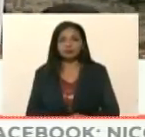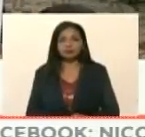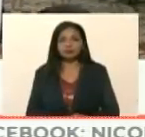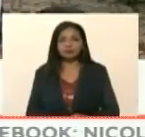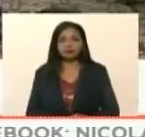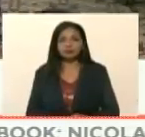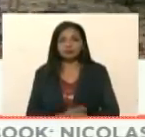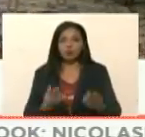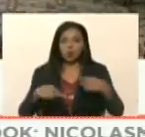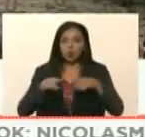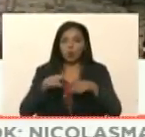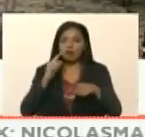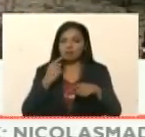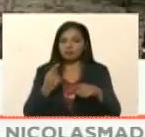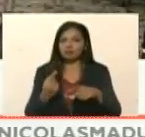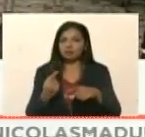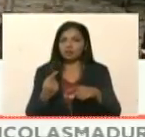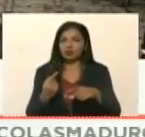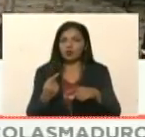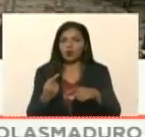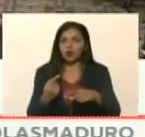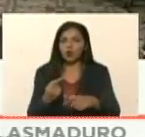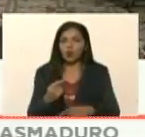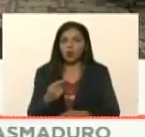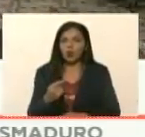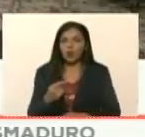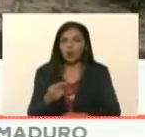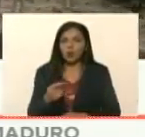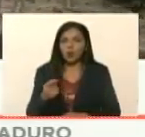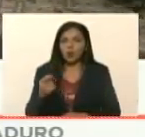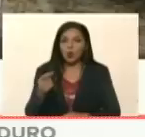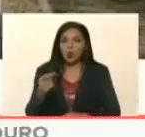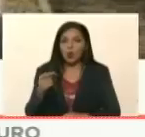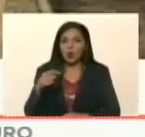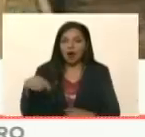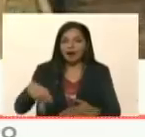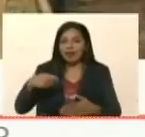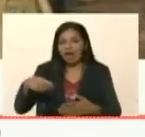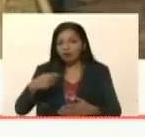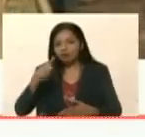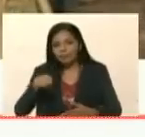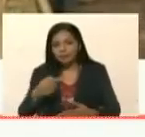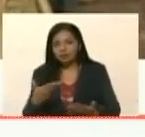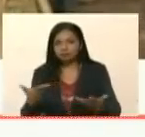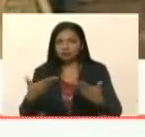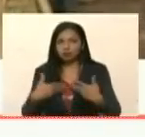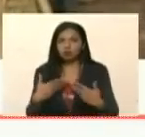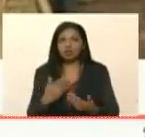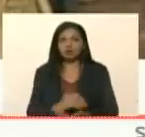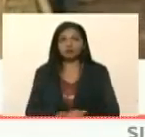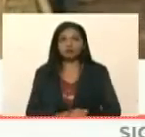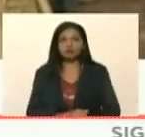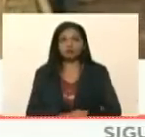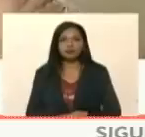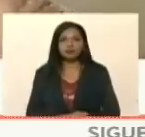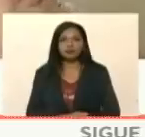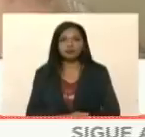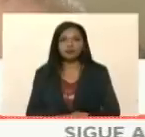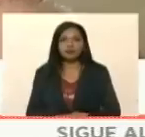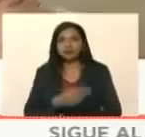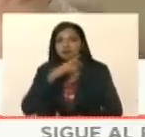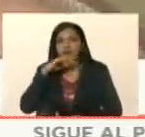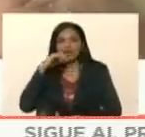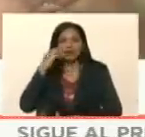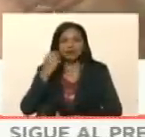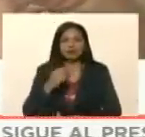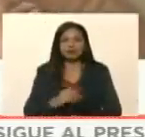Gracias. Igualmente aquí nos trajo lenteja, semilla de lenteja. ¿Eh? Sabrosa la lenteja,